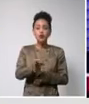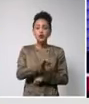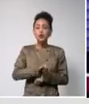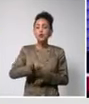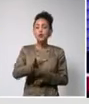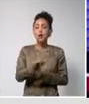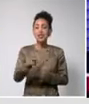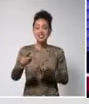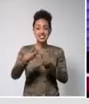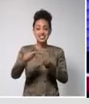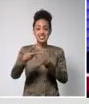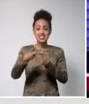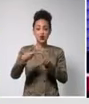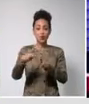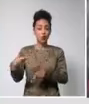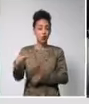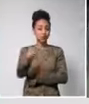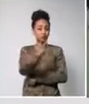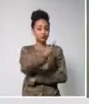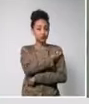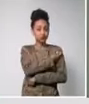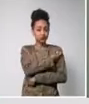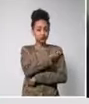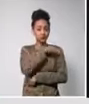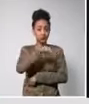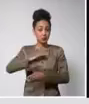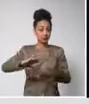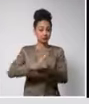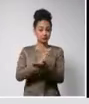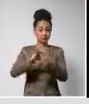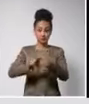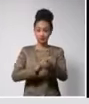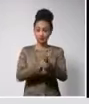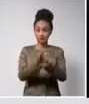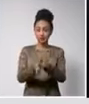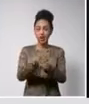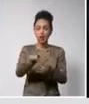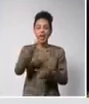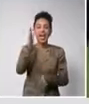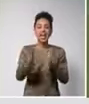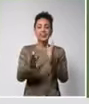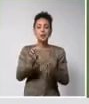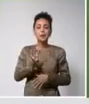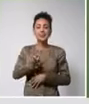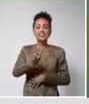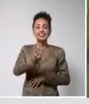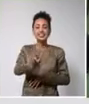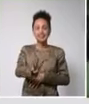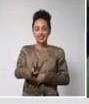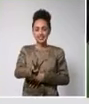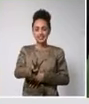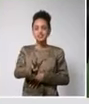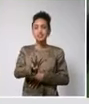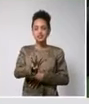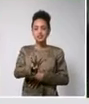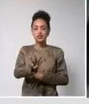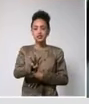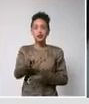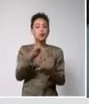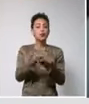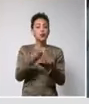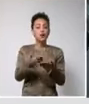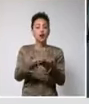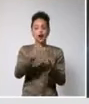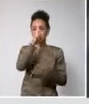segundo candidato vacunal cubano anti-COVID-19 que avanza a la fase 3 de ensayos clínicos para demostrar su